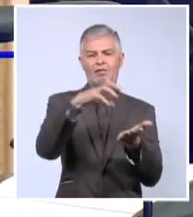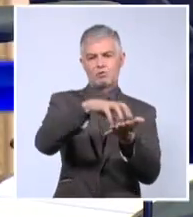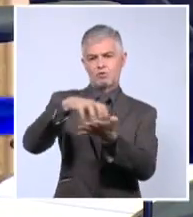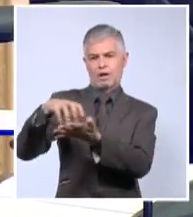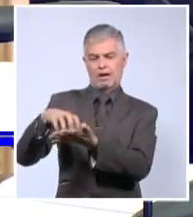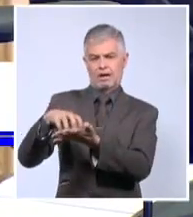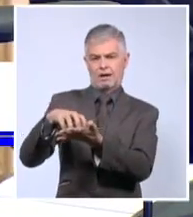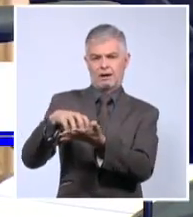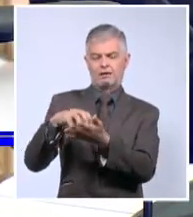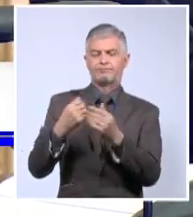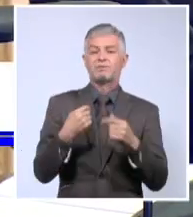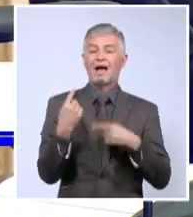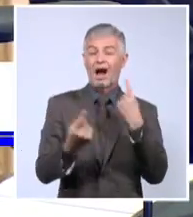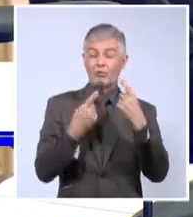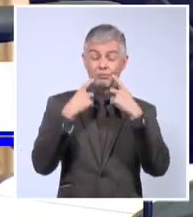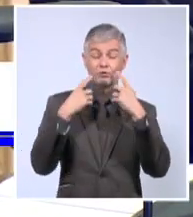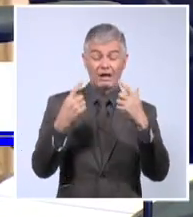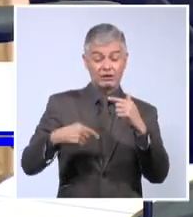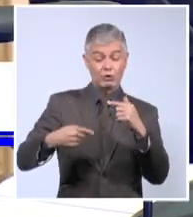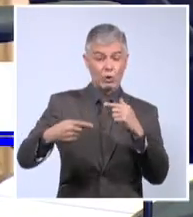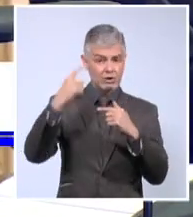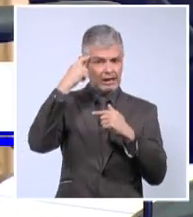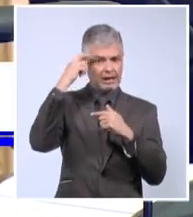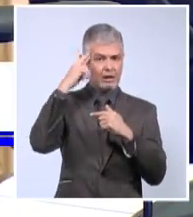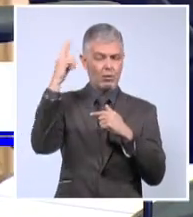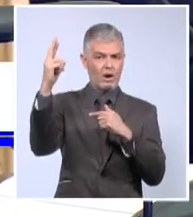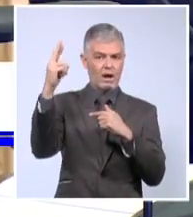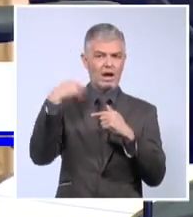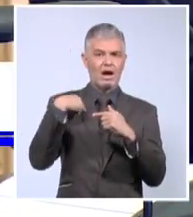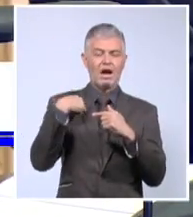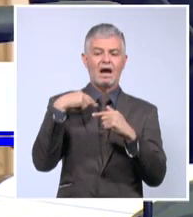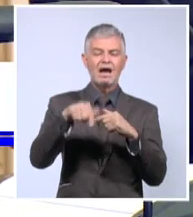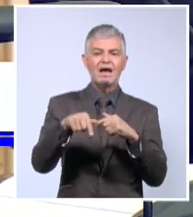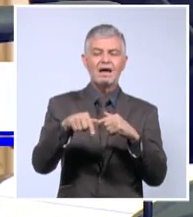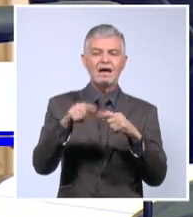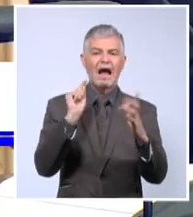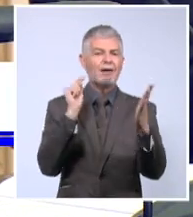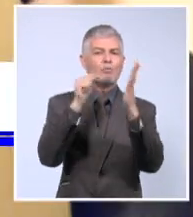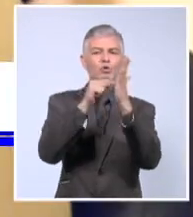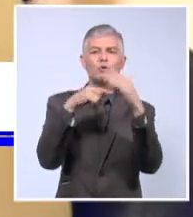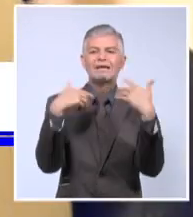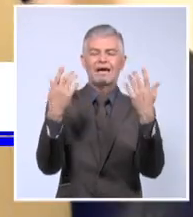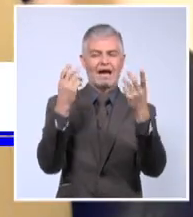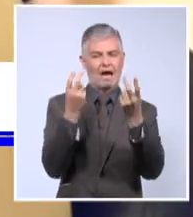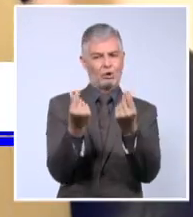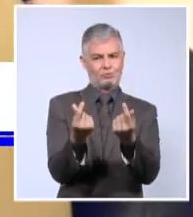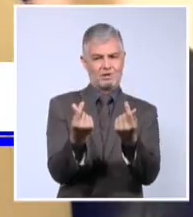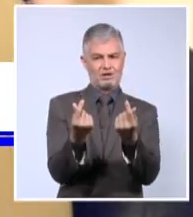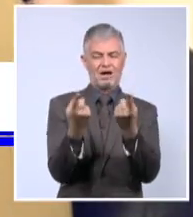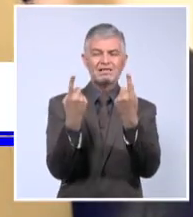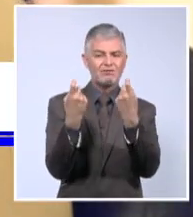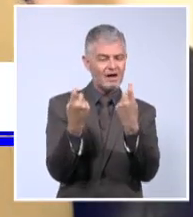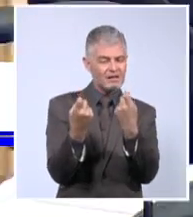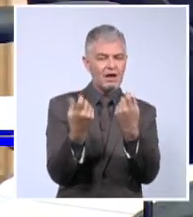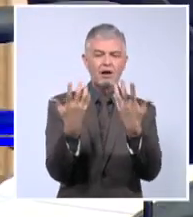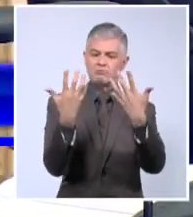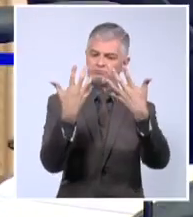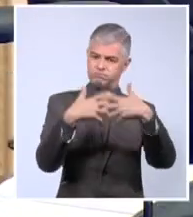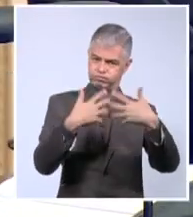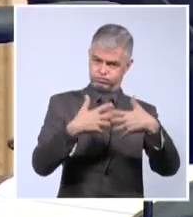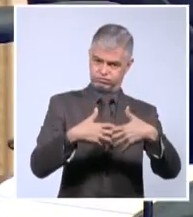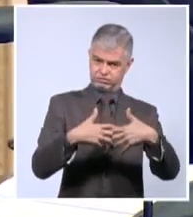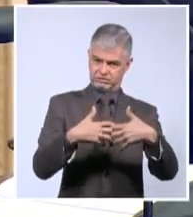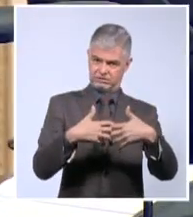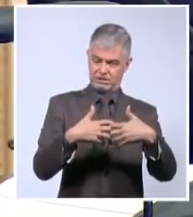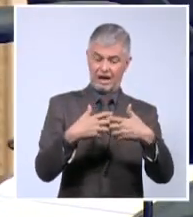días es ese, el de la economía, que hay que producir. Y siempre que alguien